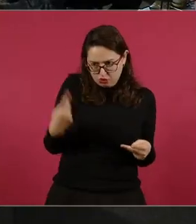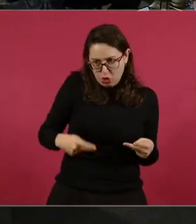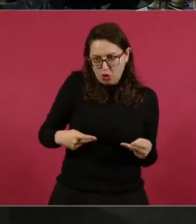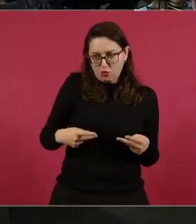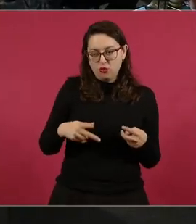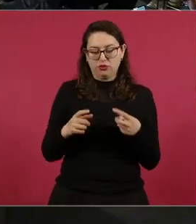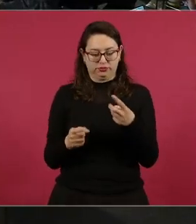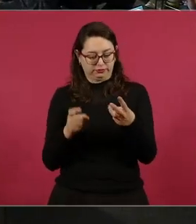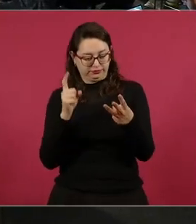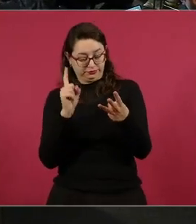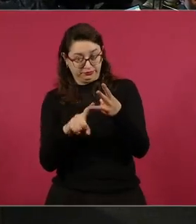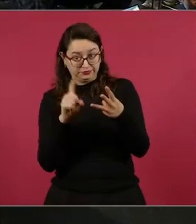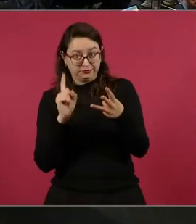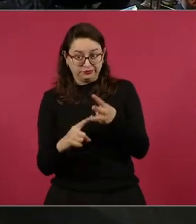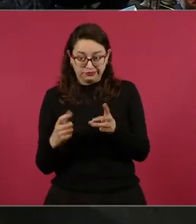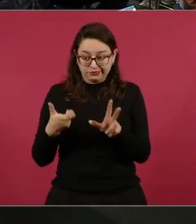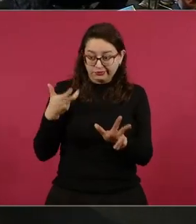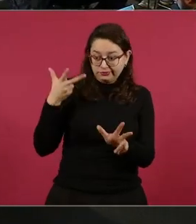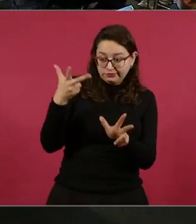los ferrocarriles